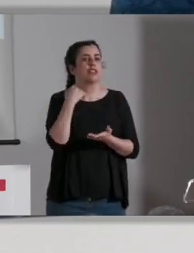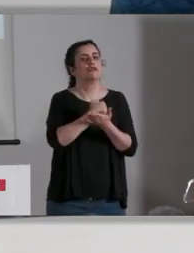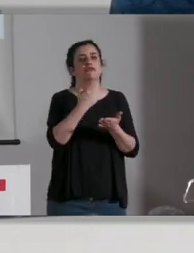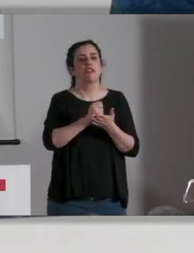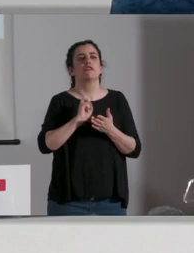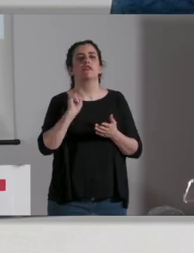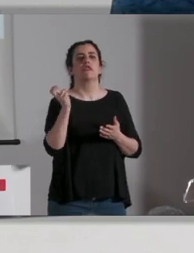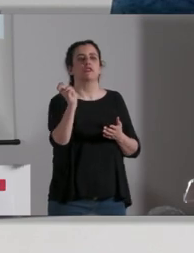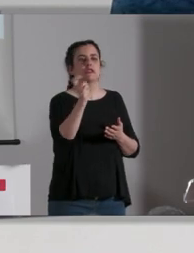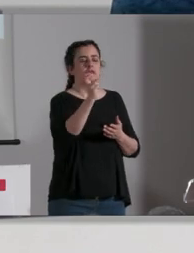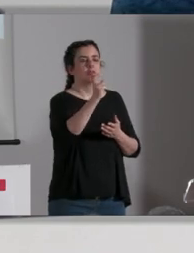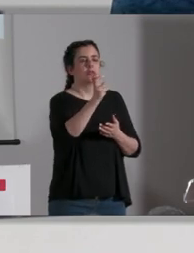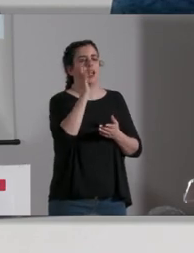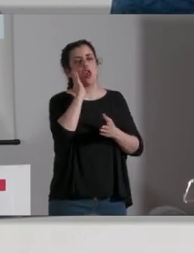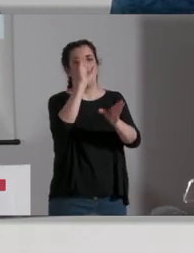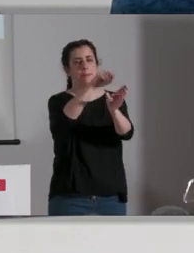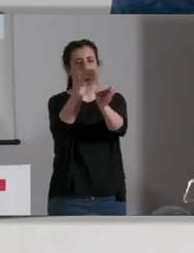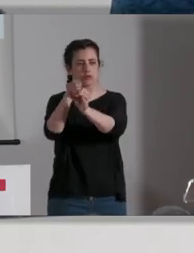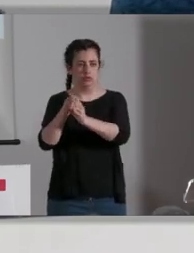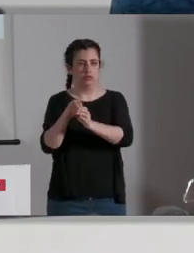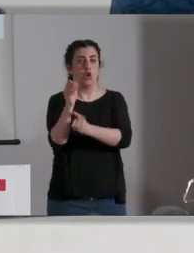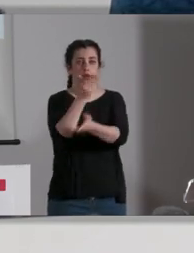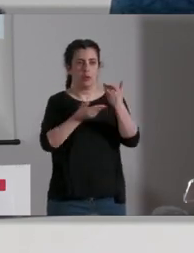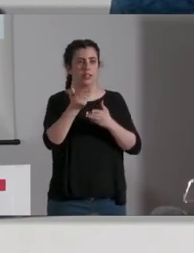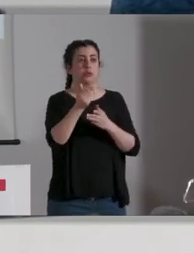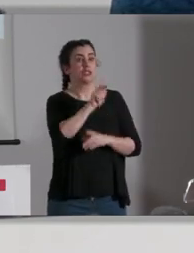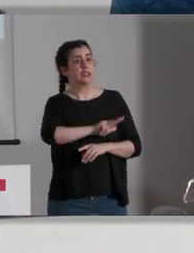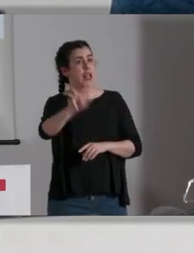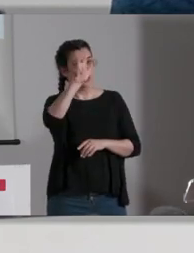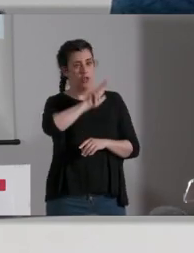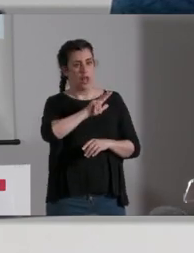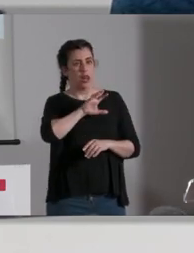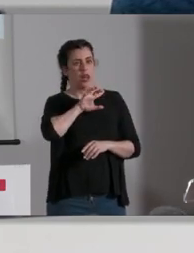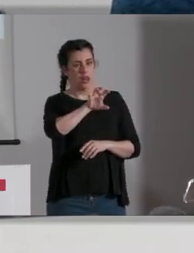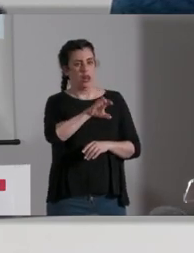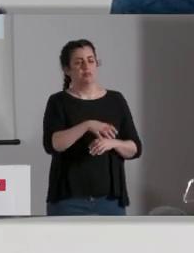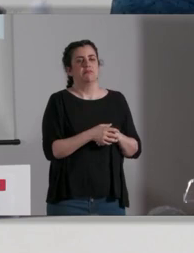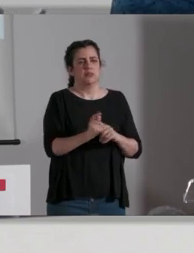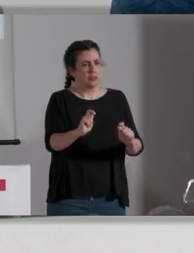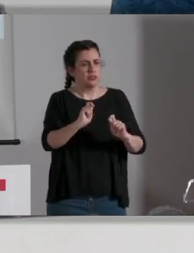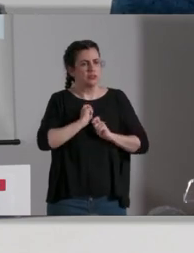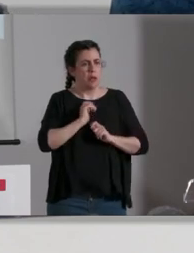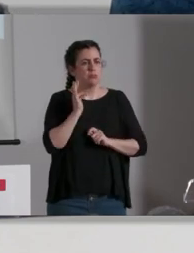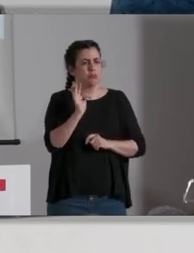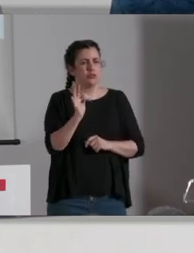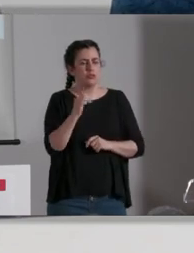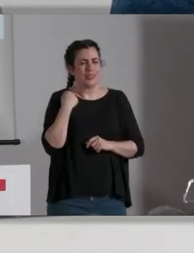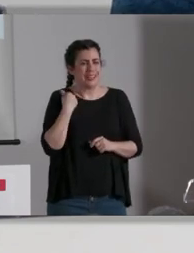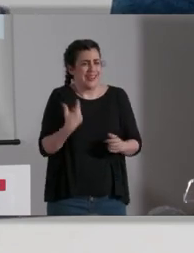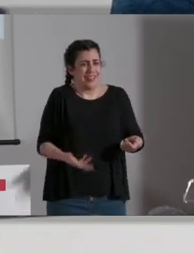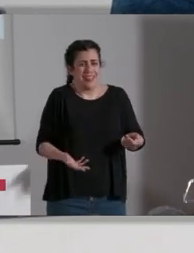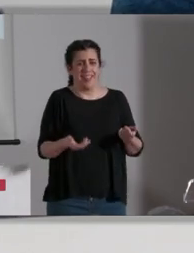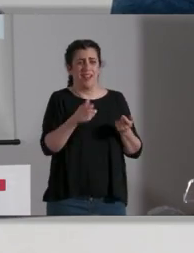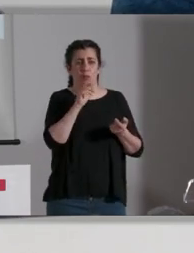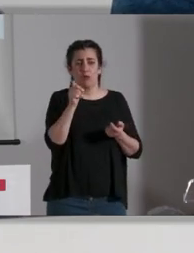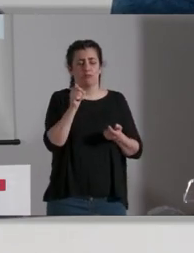alojamientos colaborativos a nivel estatal. Y la verdad que esto nos enriquece mucho, porque nos enriquece,